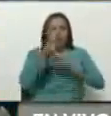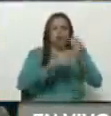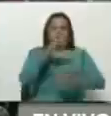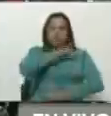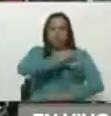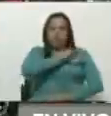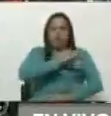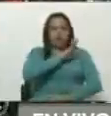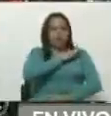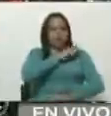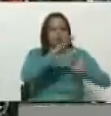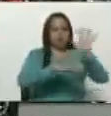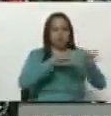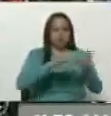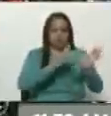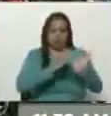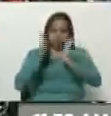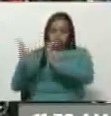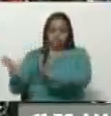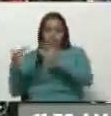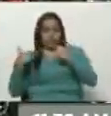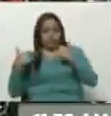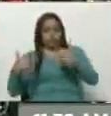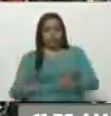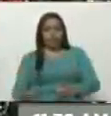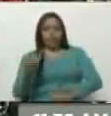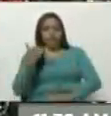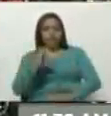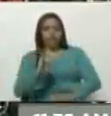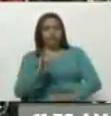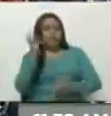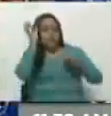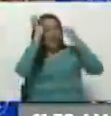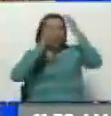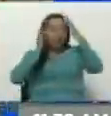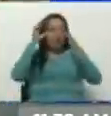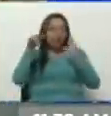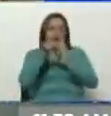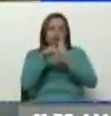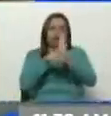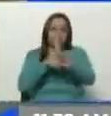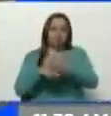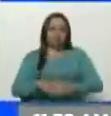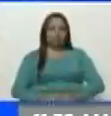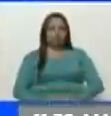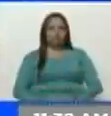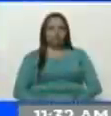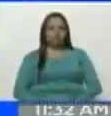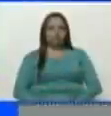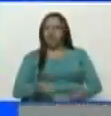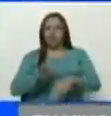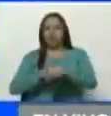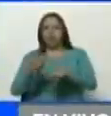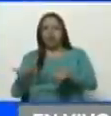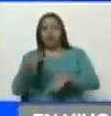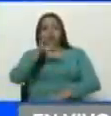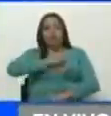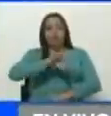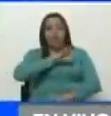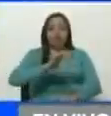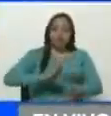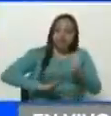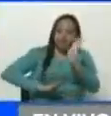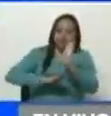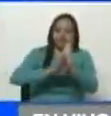sociedades. Los seres humanos tenemos que inventarlas, porque nuestras sociedades